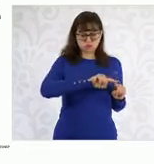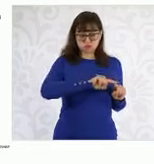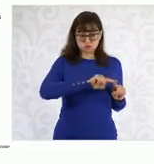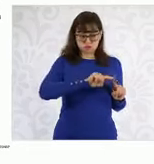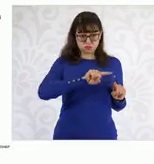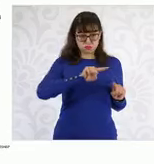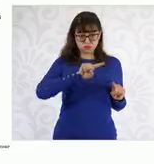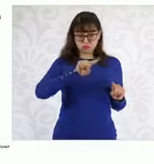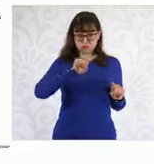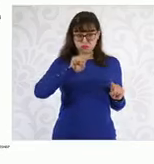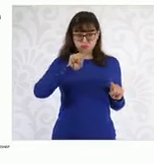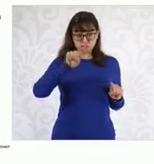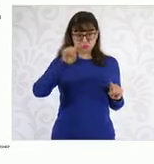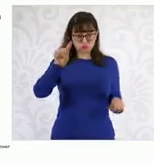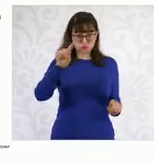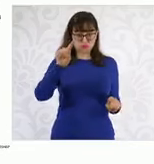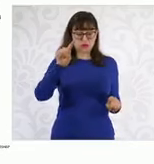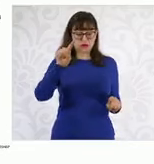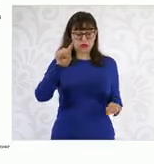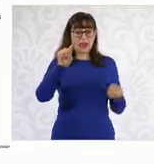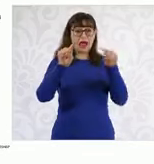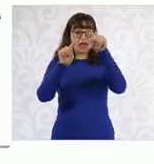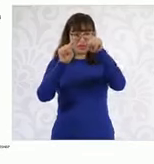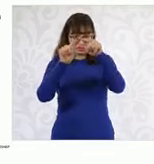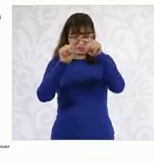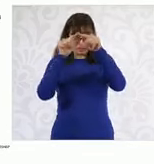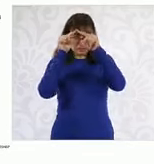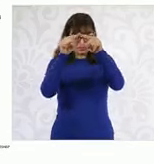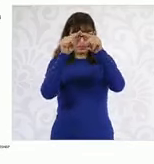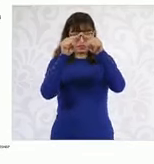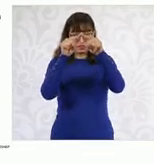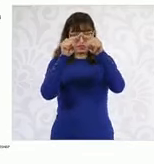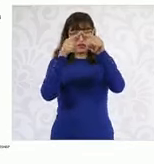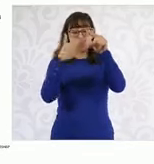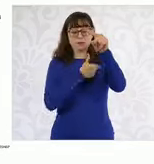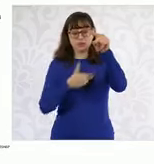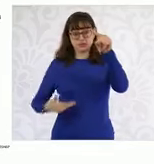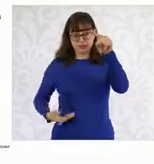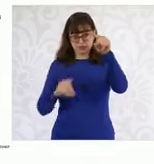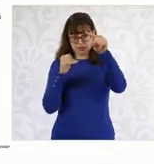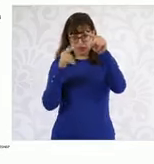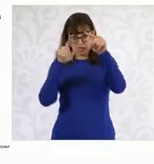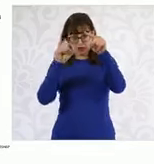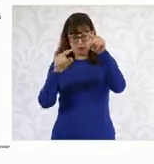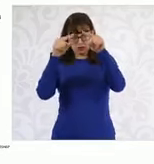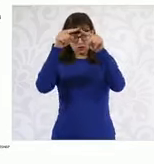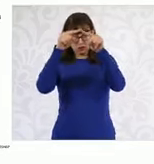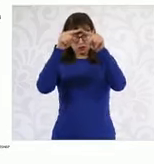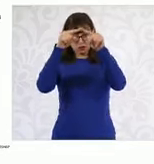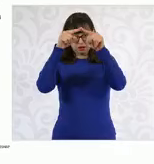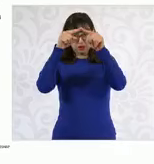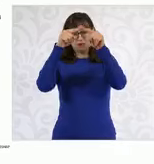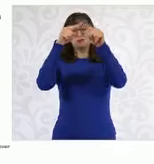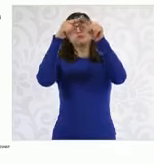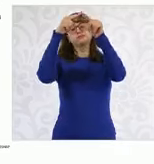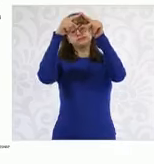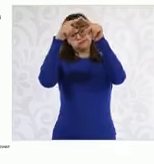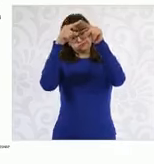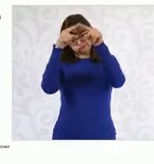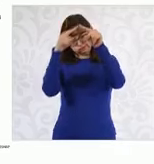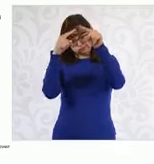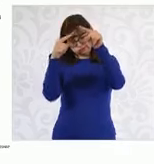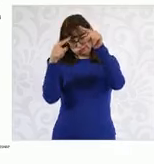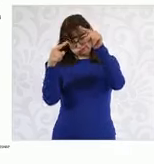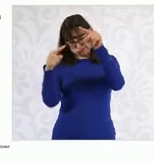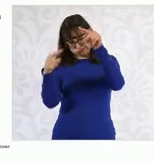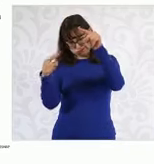de fines de 2018 es el inicio del gobierno del presidente López Obrador, y ahí podemos ver que prácticamente también a partir de ese momento todos